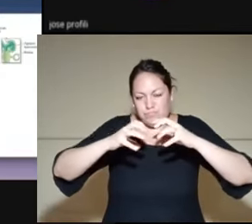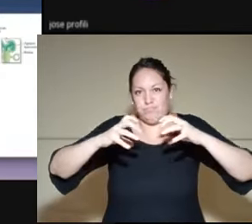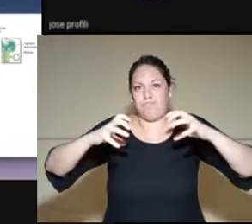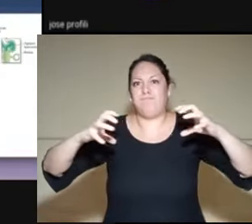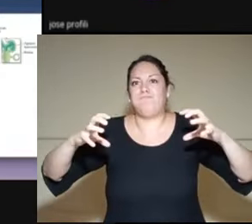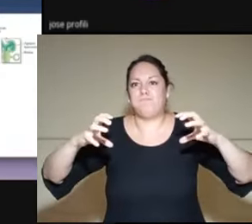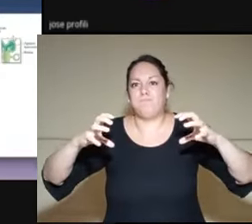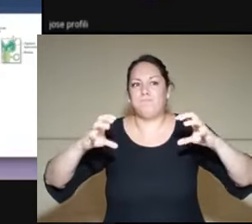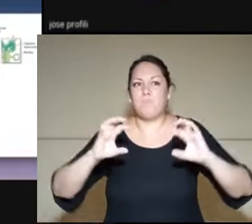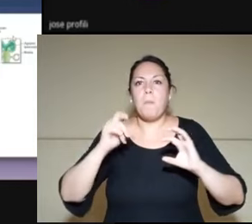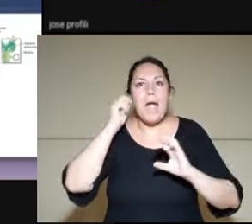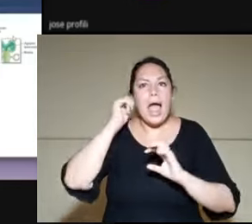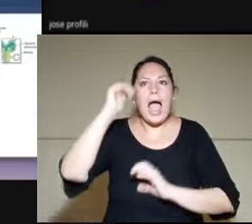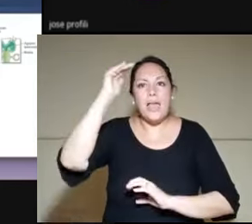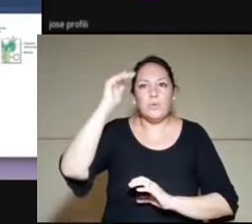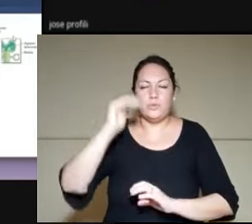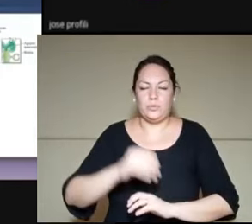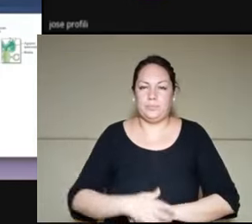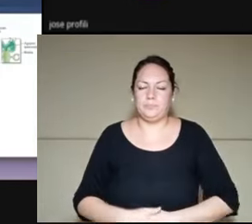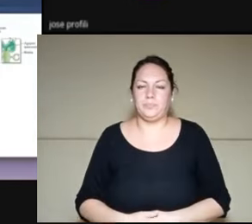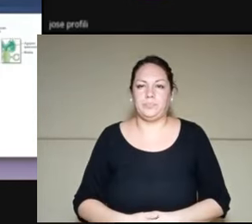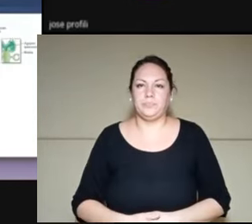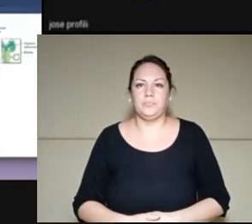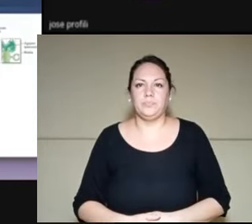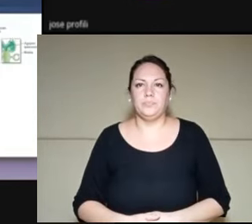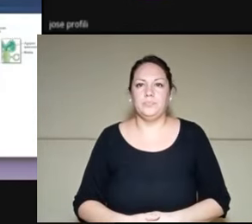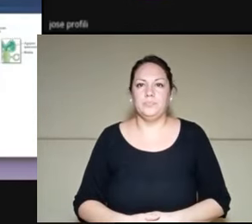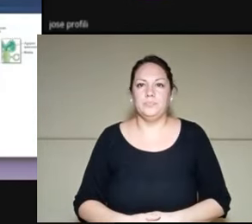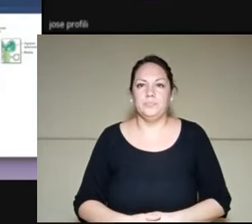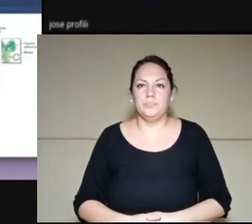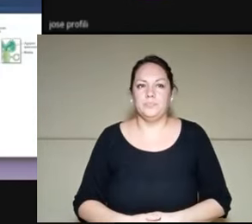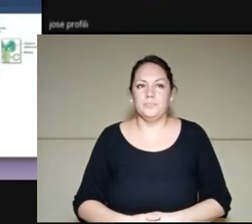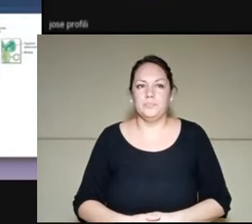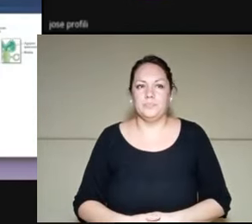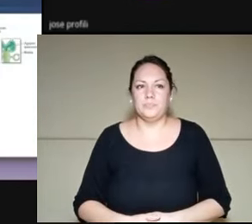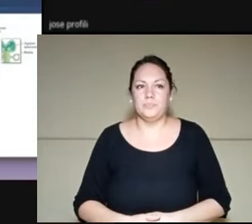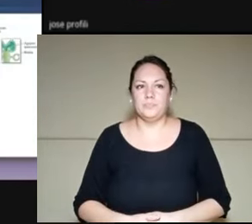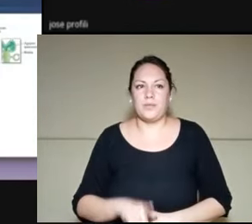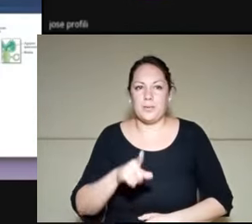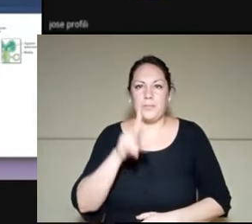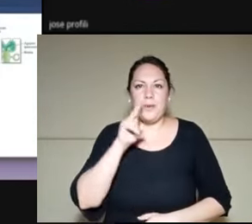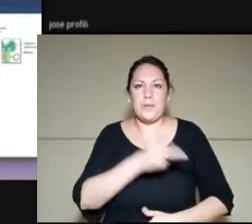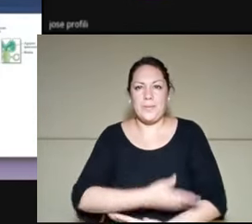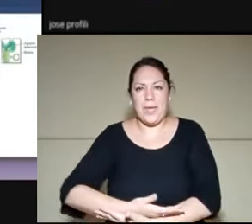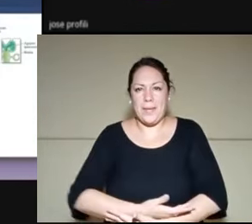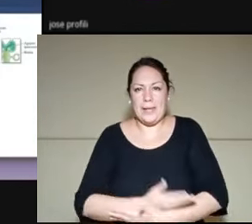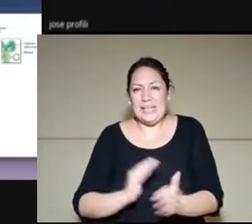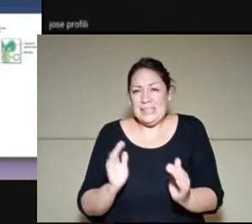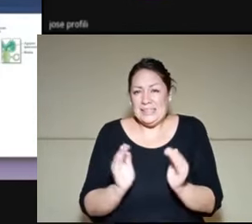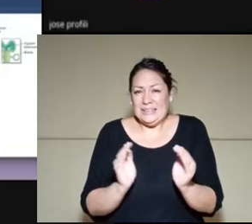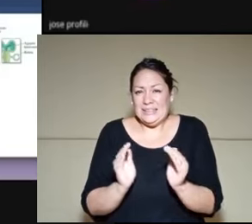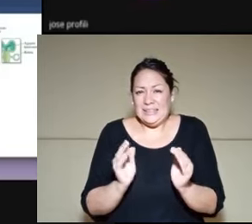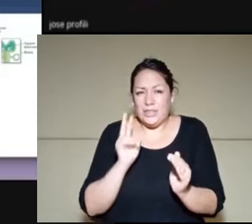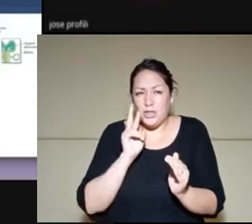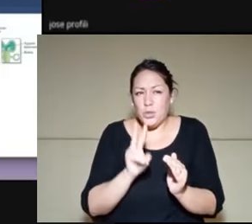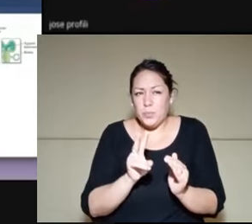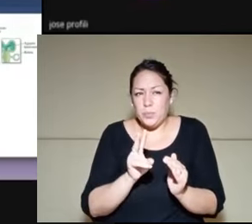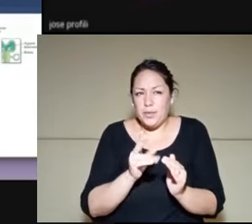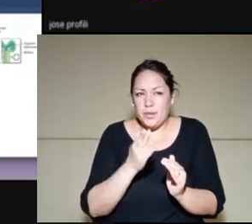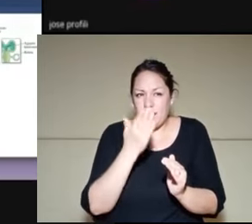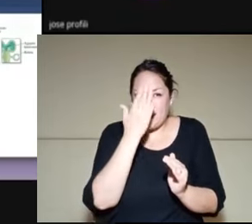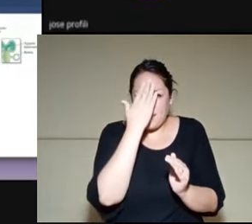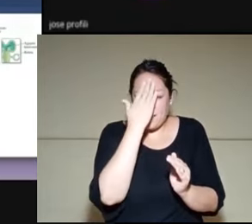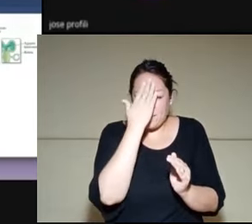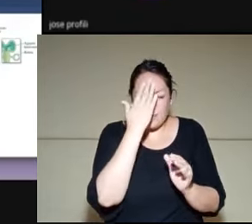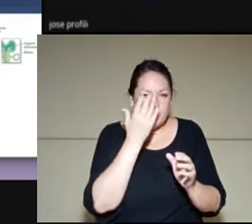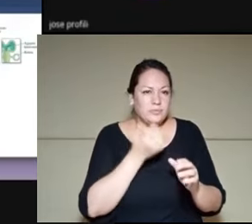Y crece con la edad y ya se transforma en un cerebro adulto. Fíjense acá en un embrión, ¿cómo es un embrión?